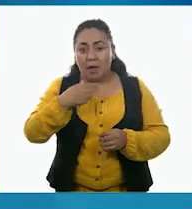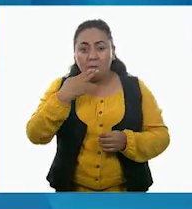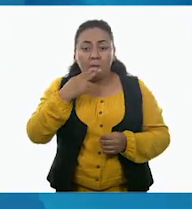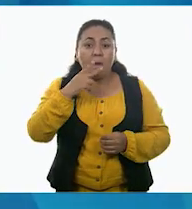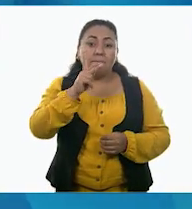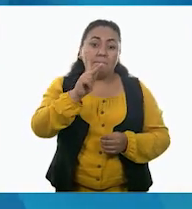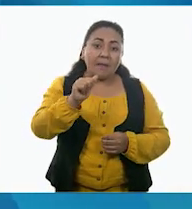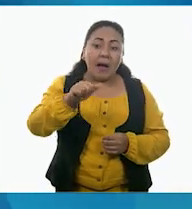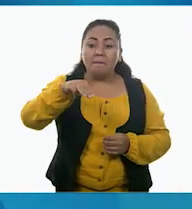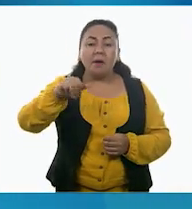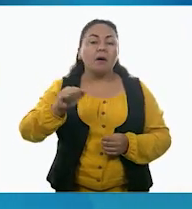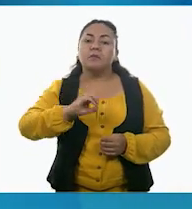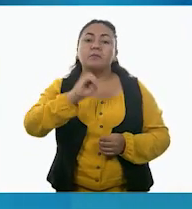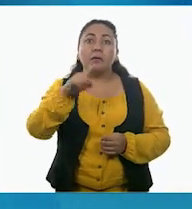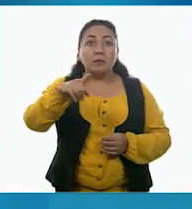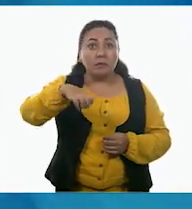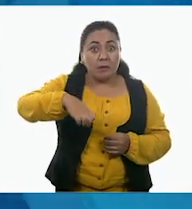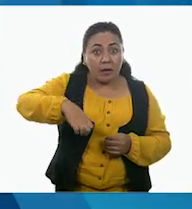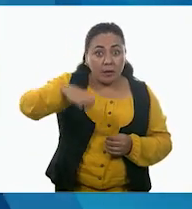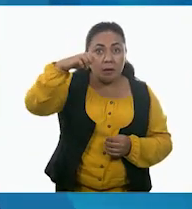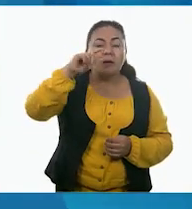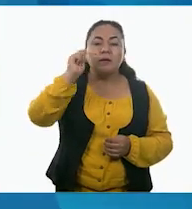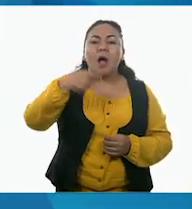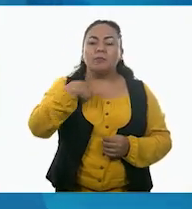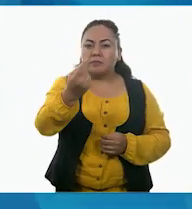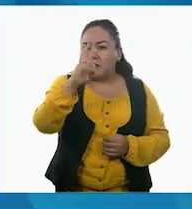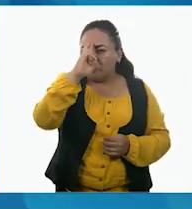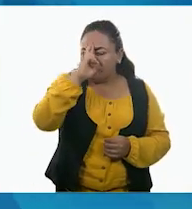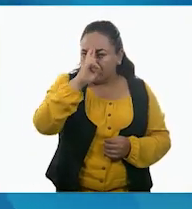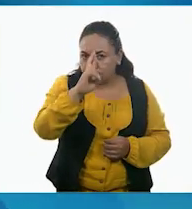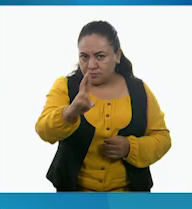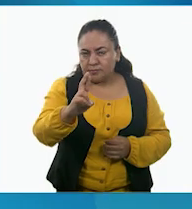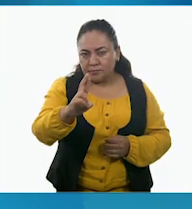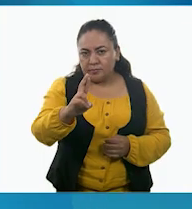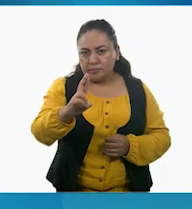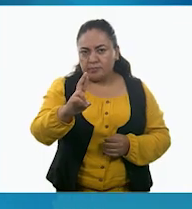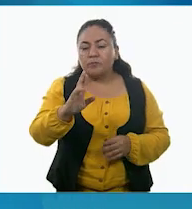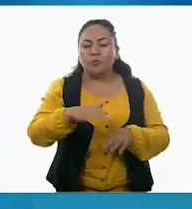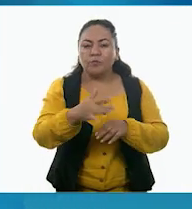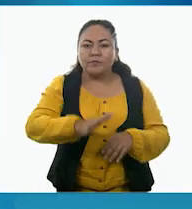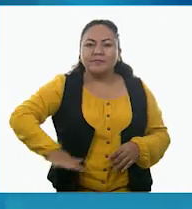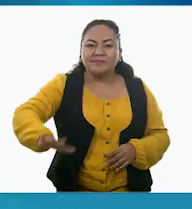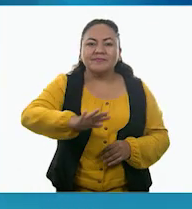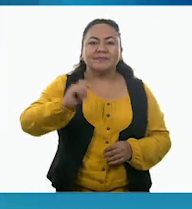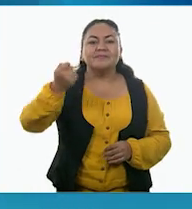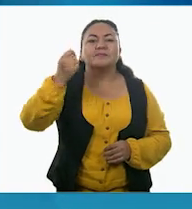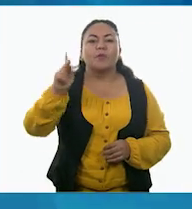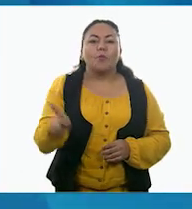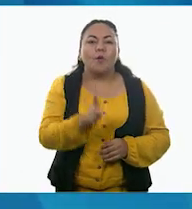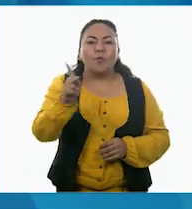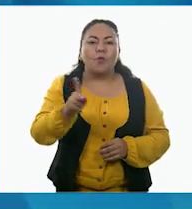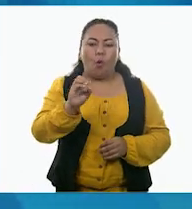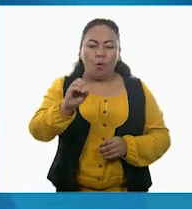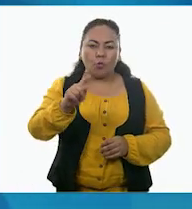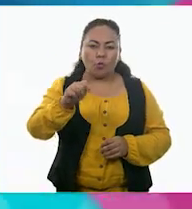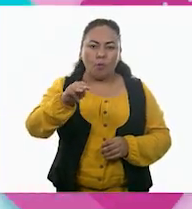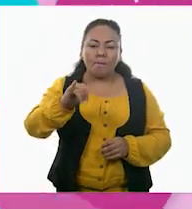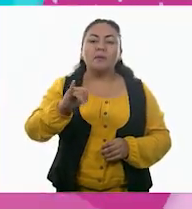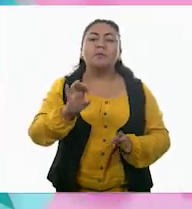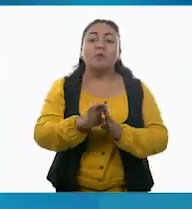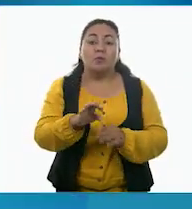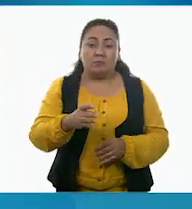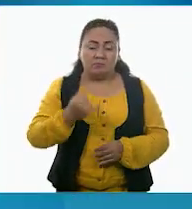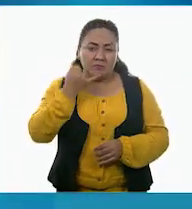estas palabras. Simplemente demuestran respeto, dado que la sociedad de otomí, pues, en su lenguaje es muy